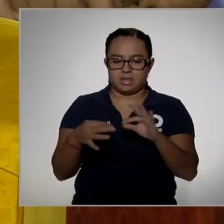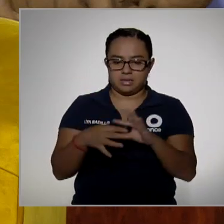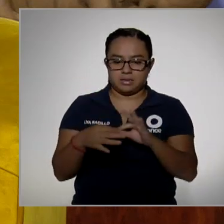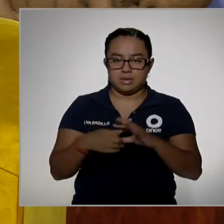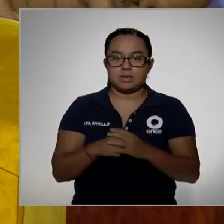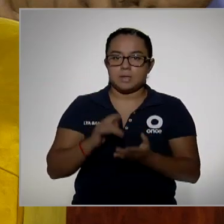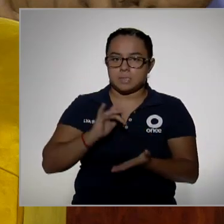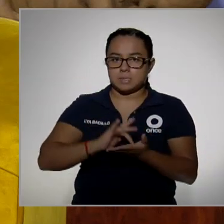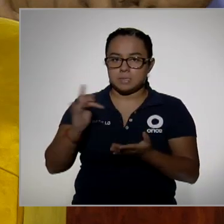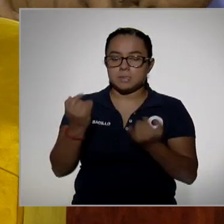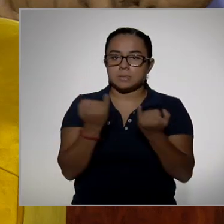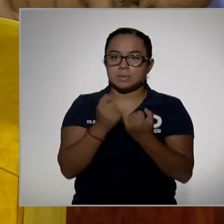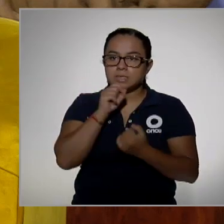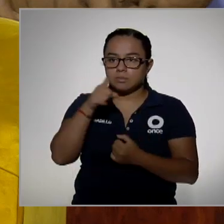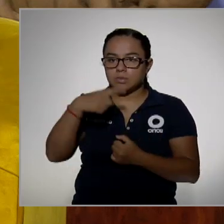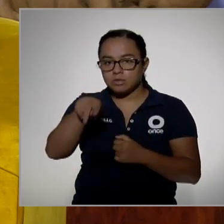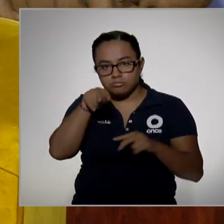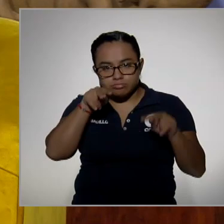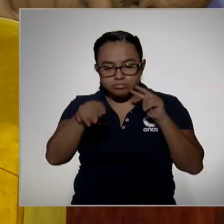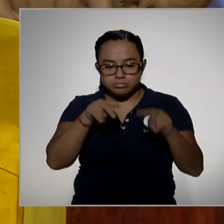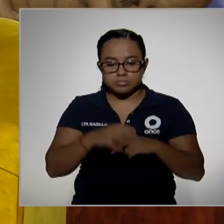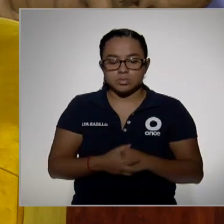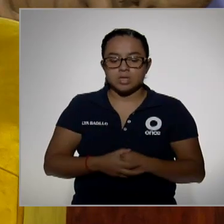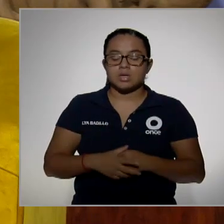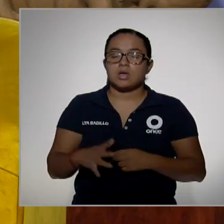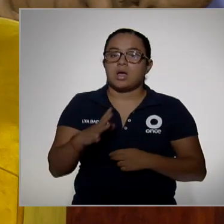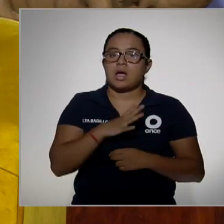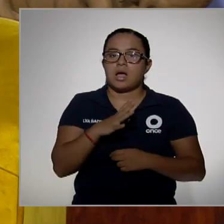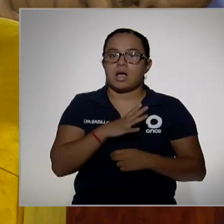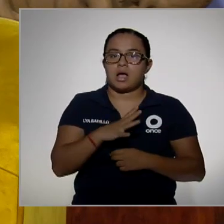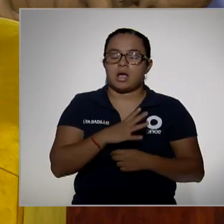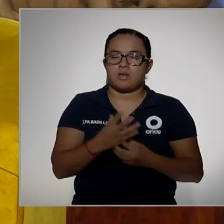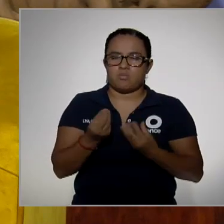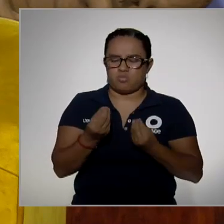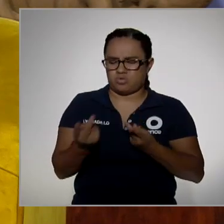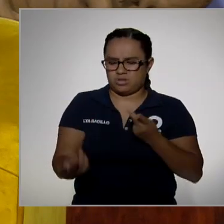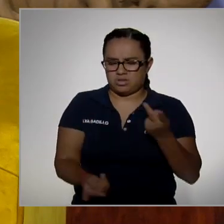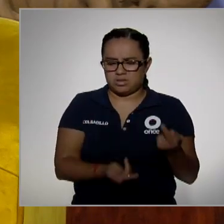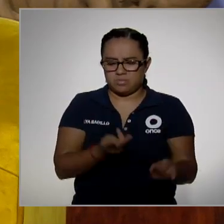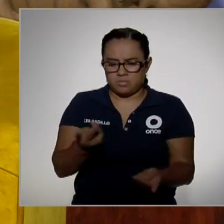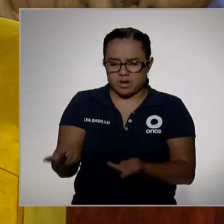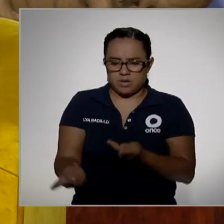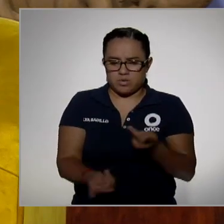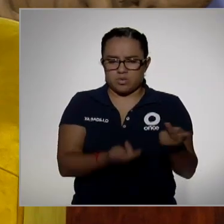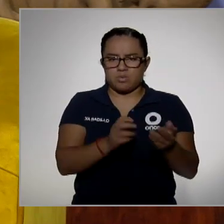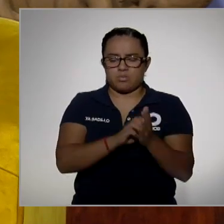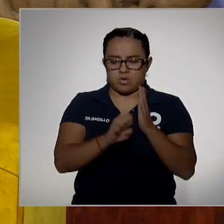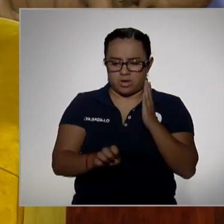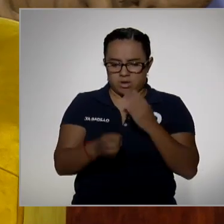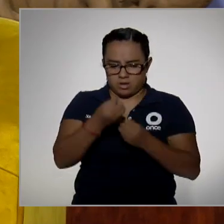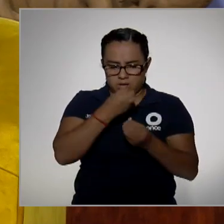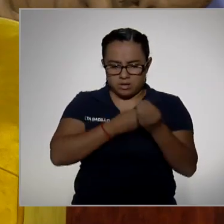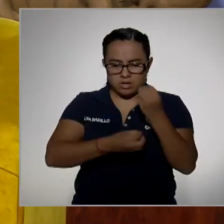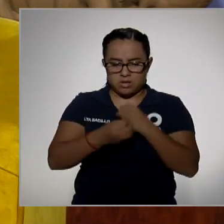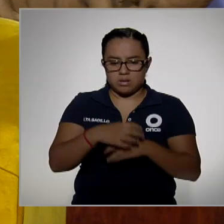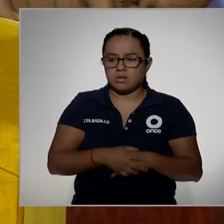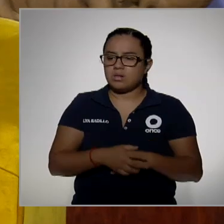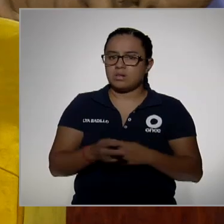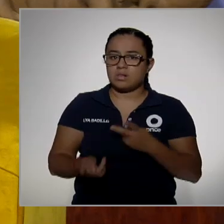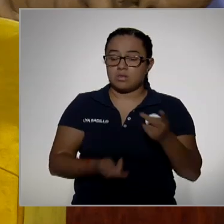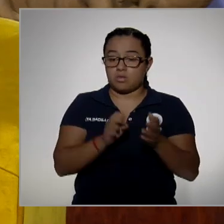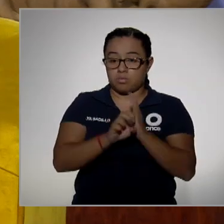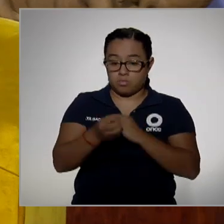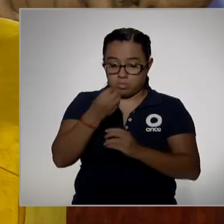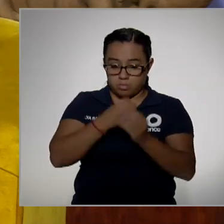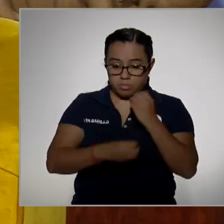le agradecemos también que esté al pendiente y tenemos muchas preguntas con respecto a la alimentación nos preguntan si el